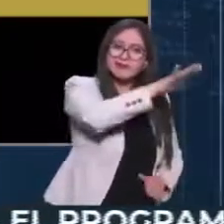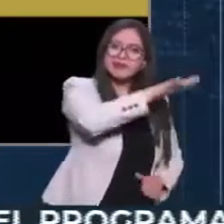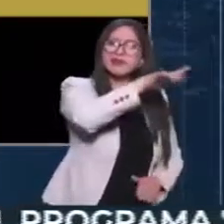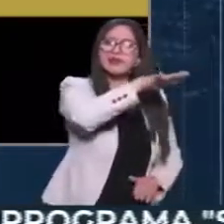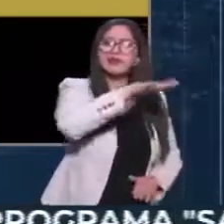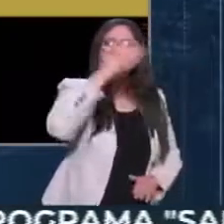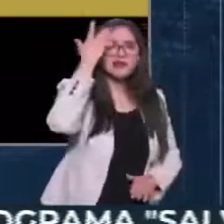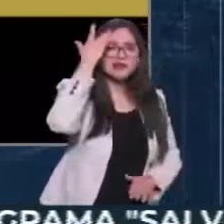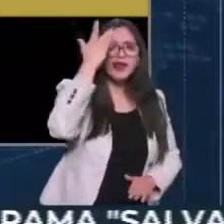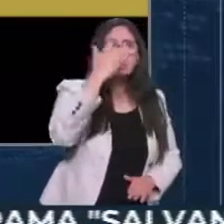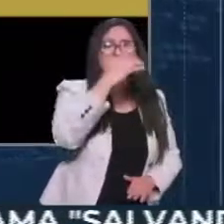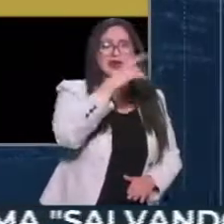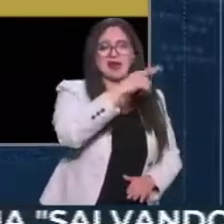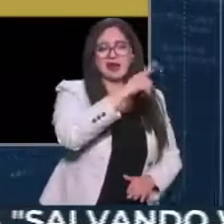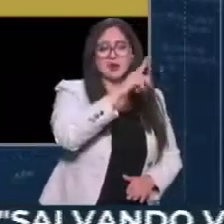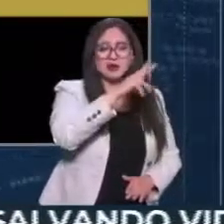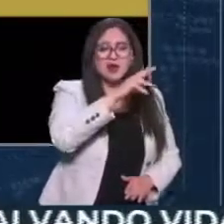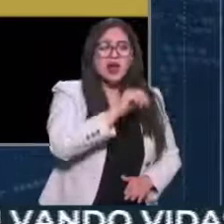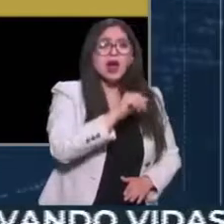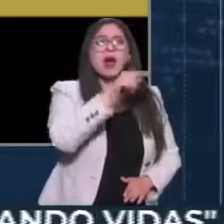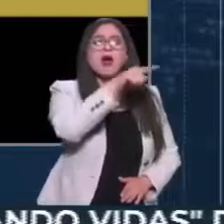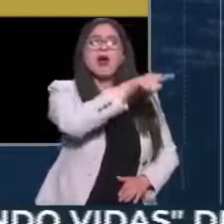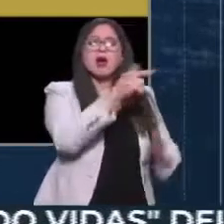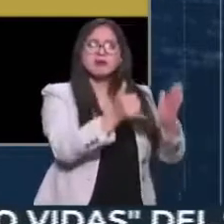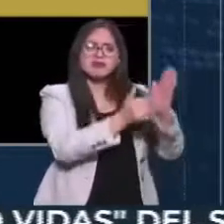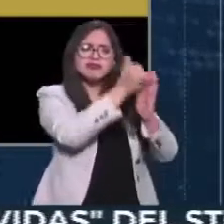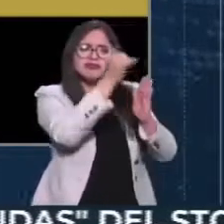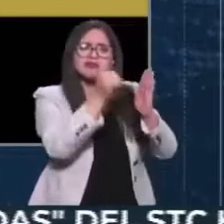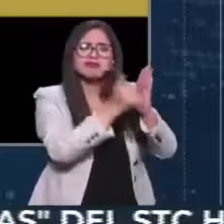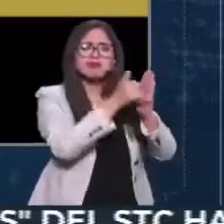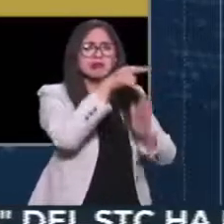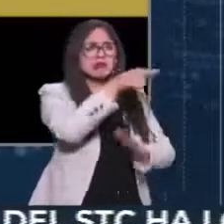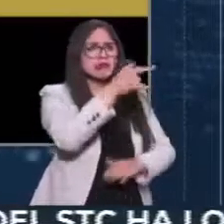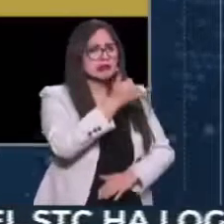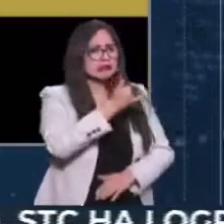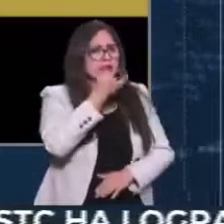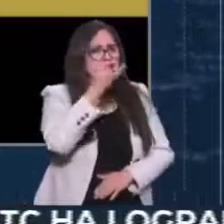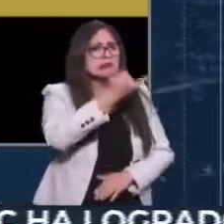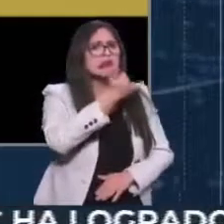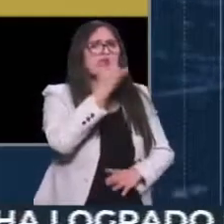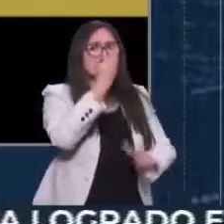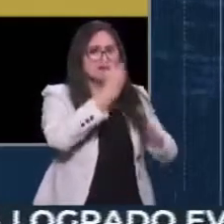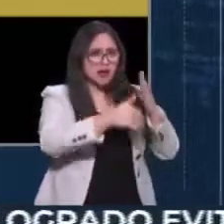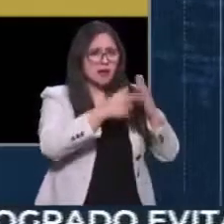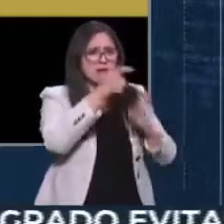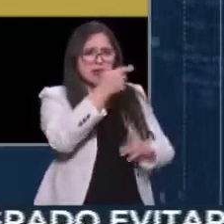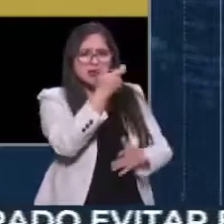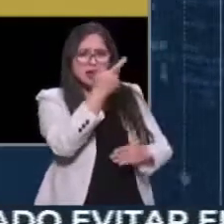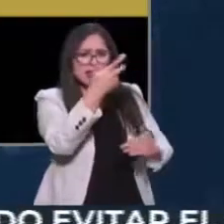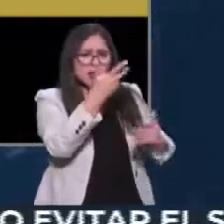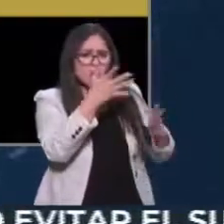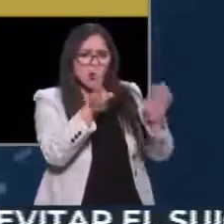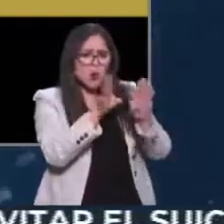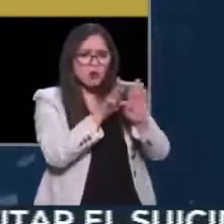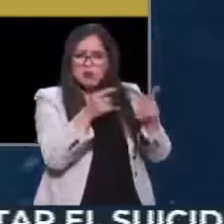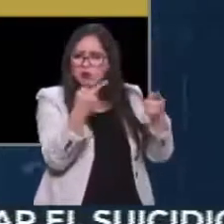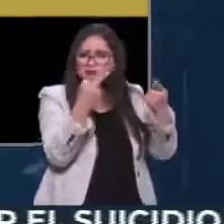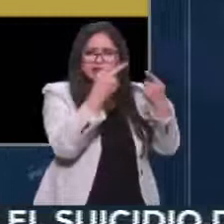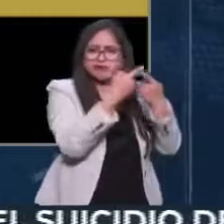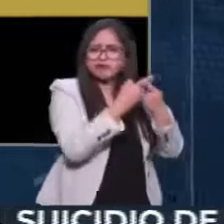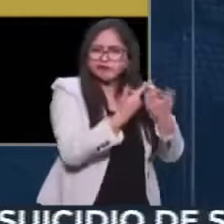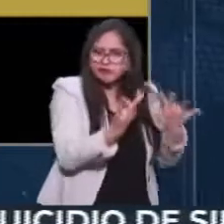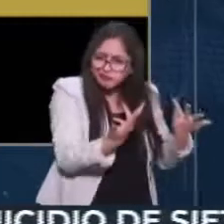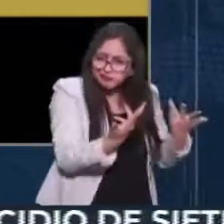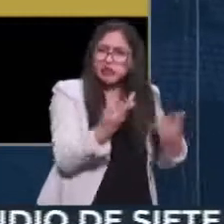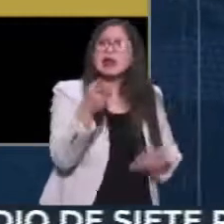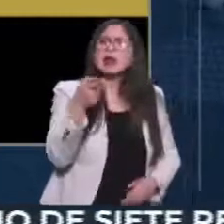tenían una serie de irregularidades. Estos debían ser como obras emblemáticas de este gobierno, algo a revisar al 100%